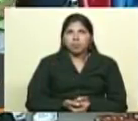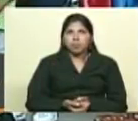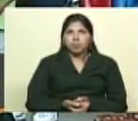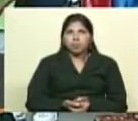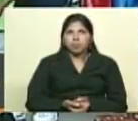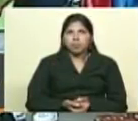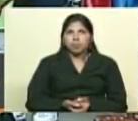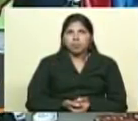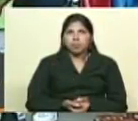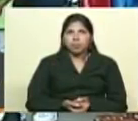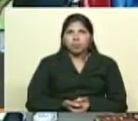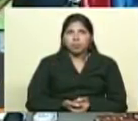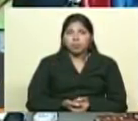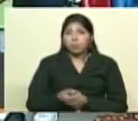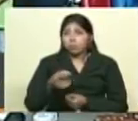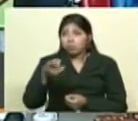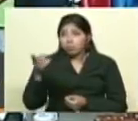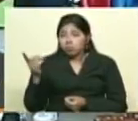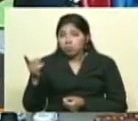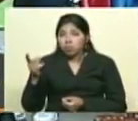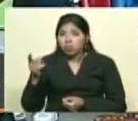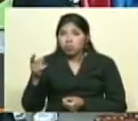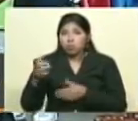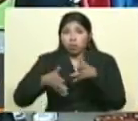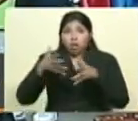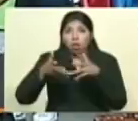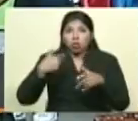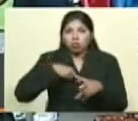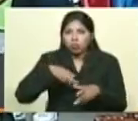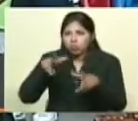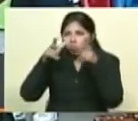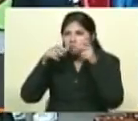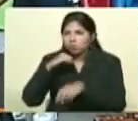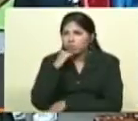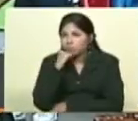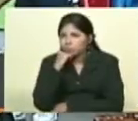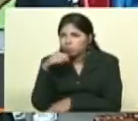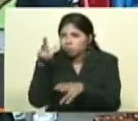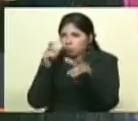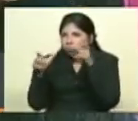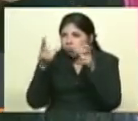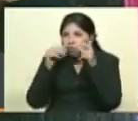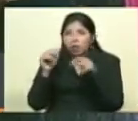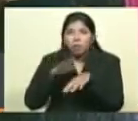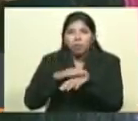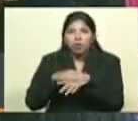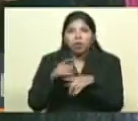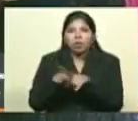cuando ellos hablan, nosotros los escuchamos atentamente, porque se les va el yo-yo.